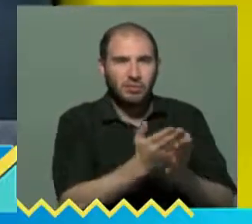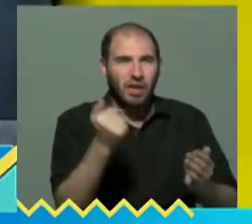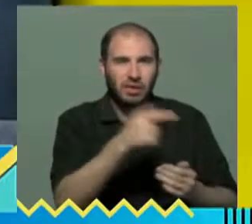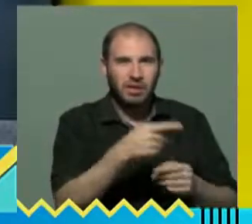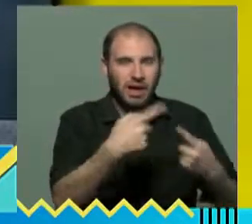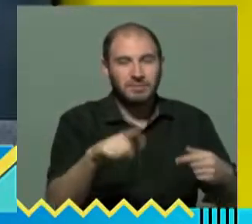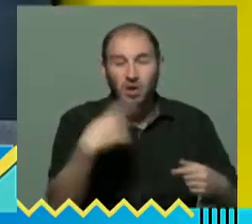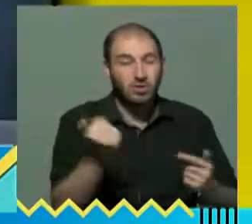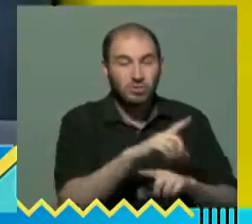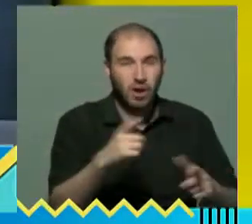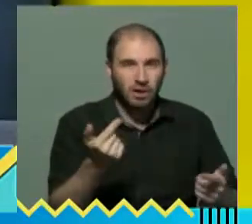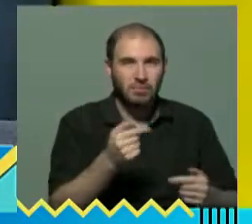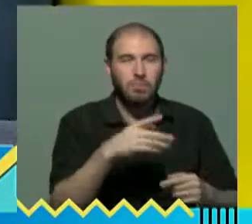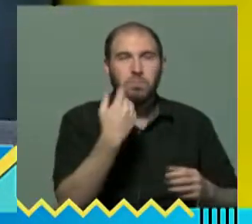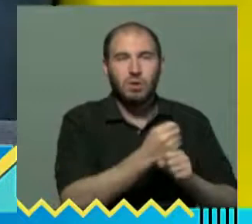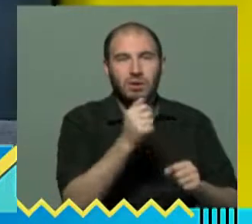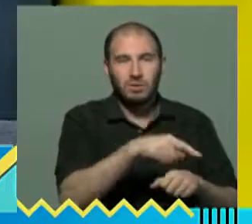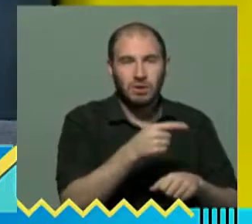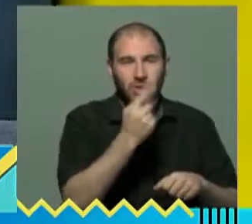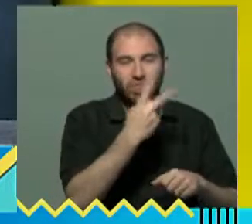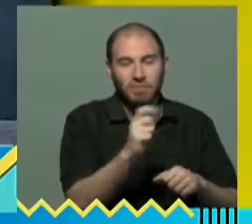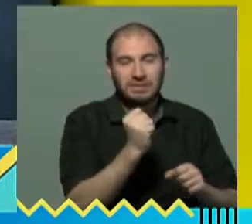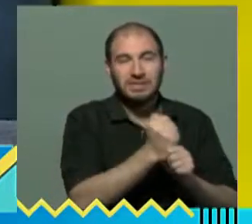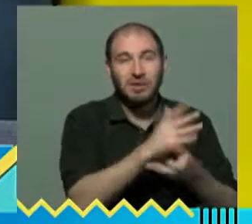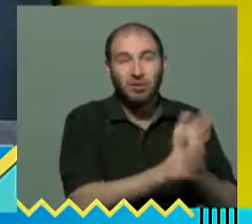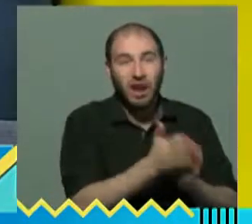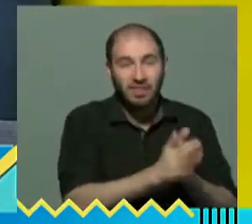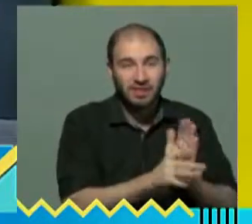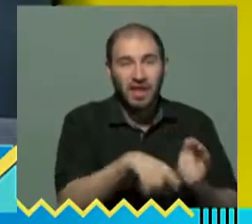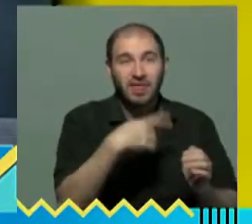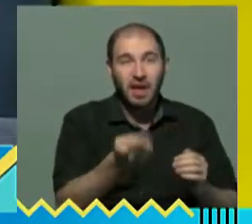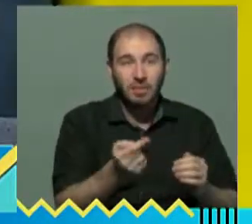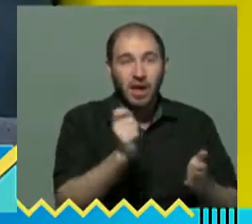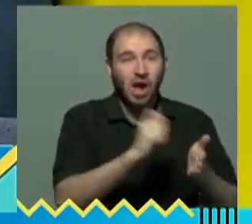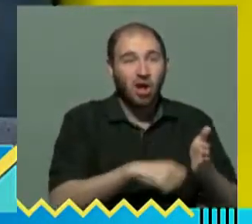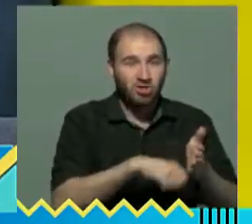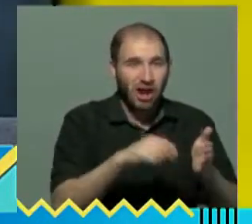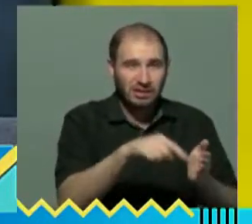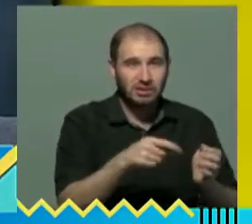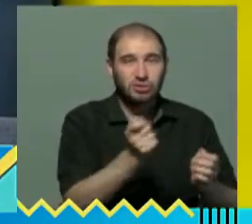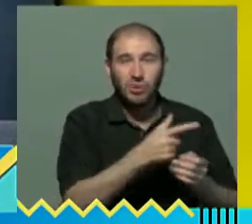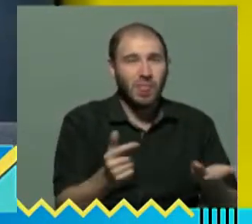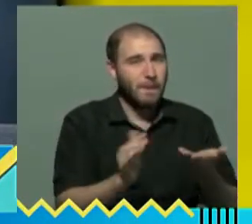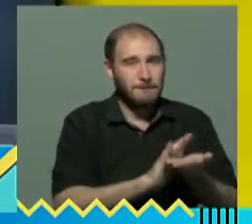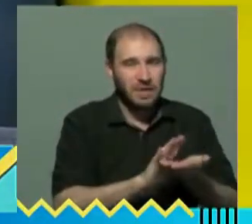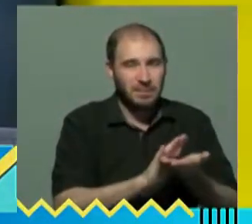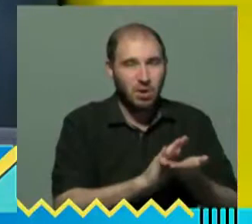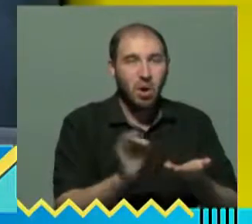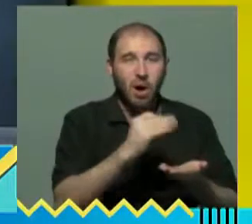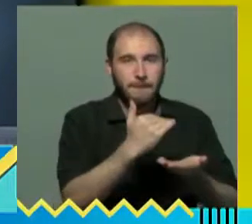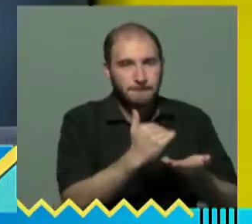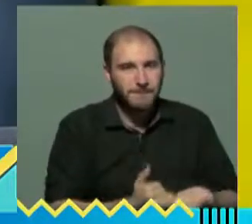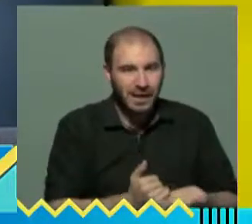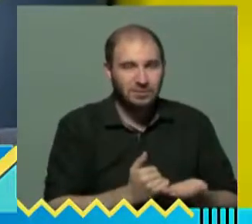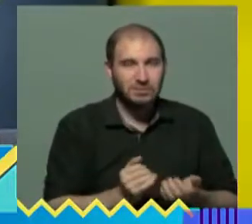otras herramientas, porque terminas estando 2 meses trabajando gratis y después incluso te contratan con un salario mínimo o menos de lo que te tienen que